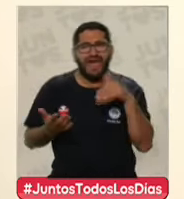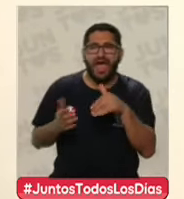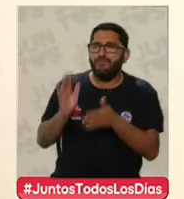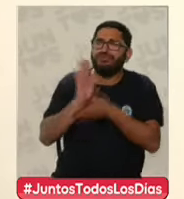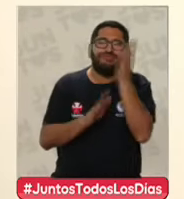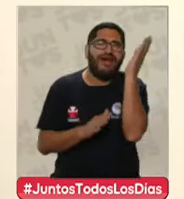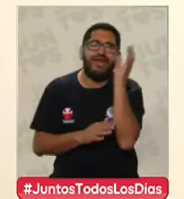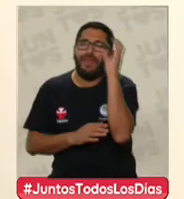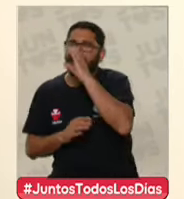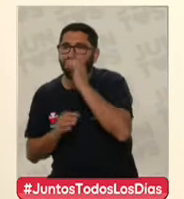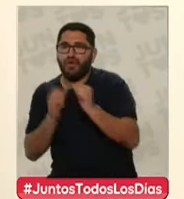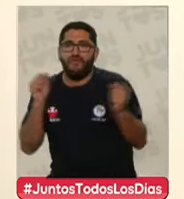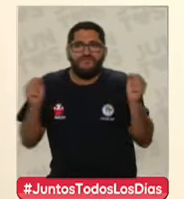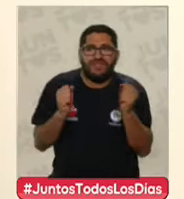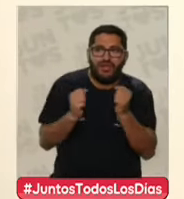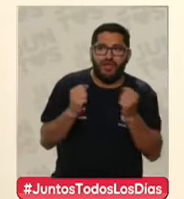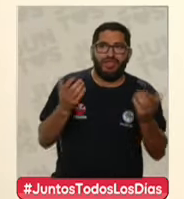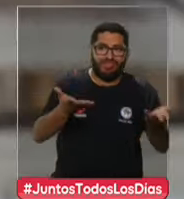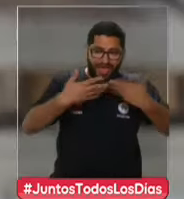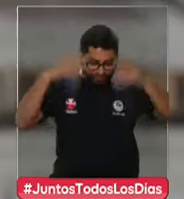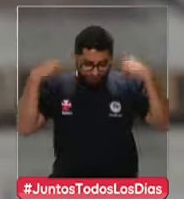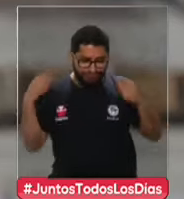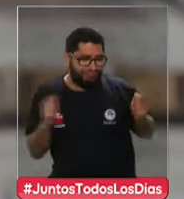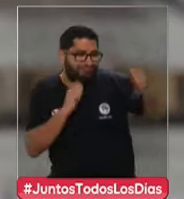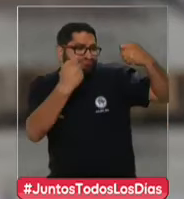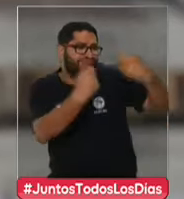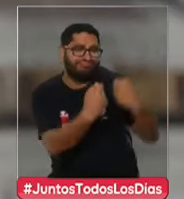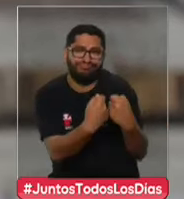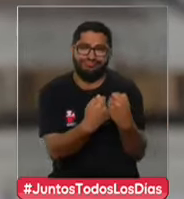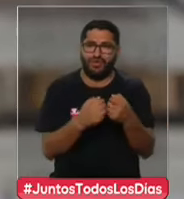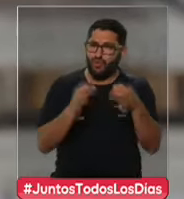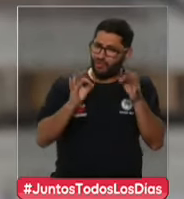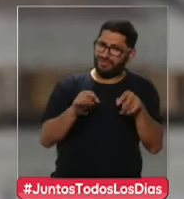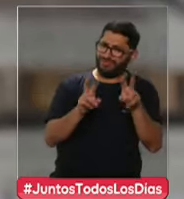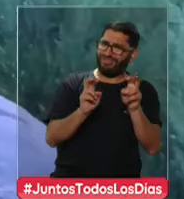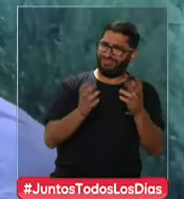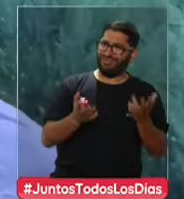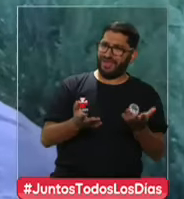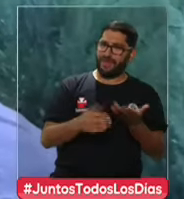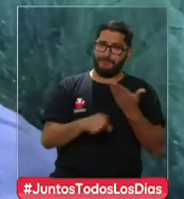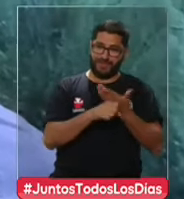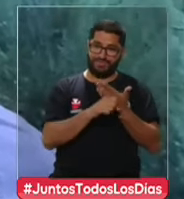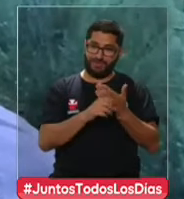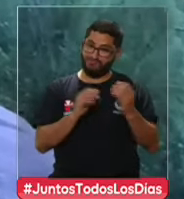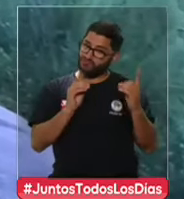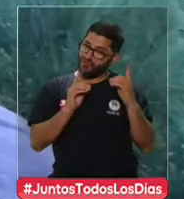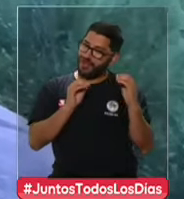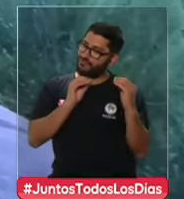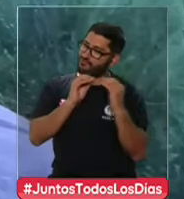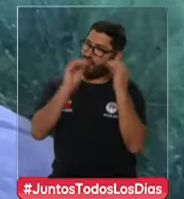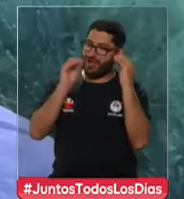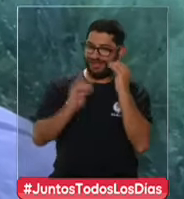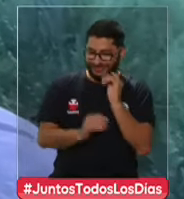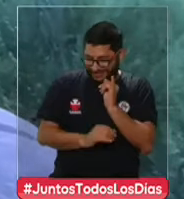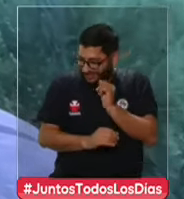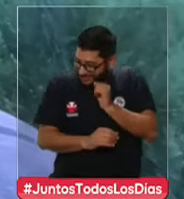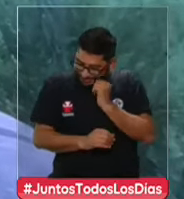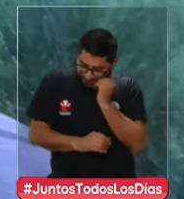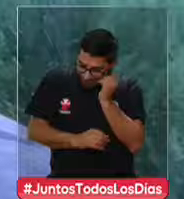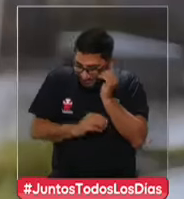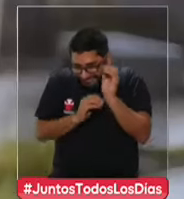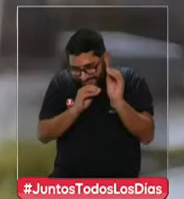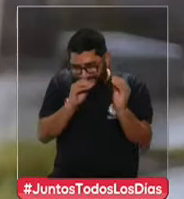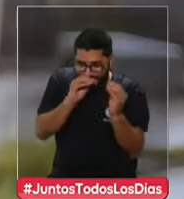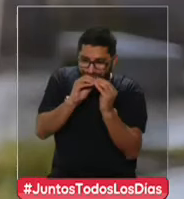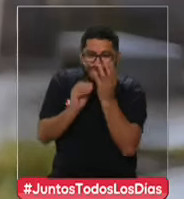me lo pasaba. Hasta que me atreví a decirle si le podía dar un beso. Con mucha vergüenza le dije que sí. Fue súper